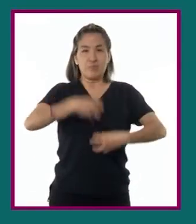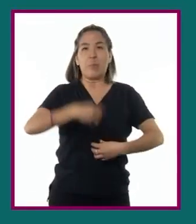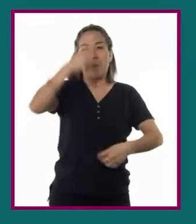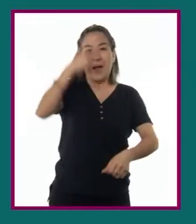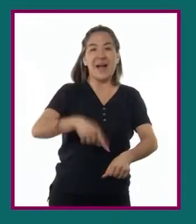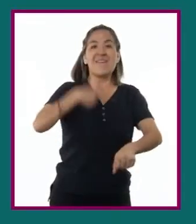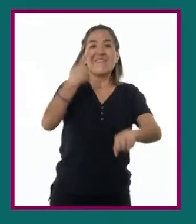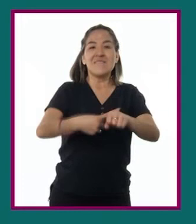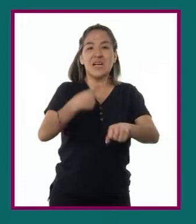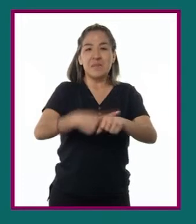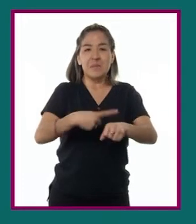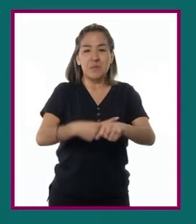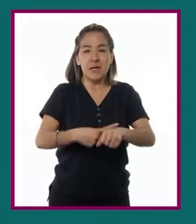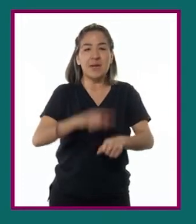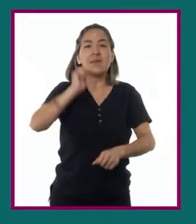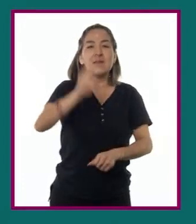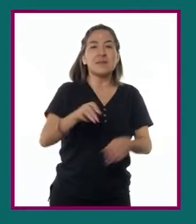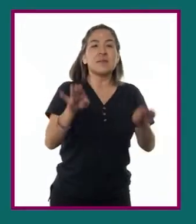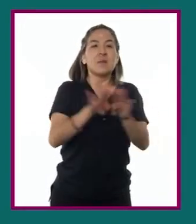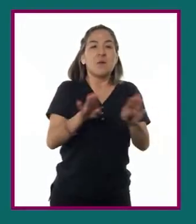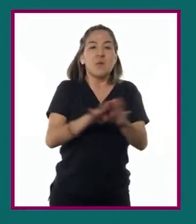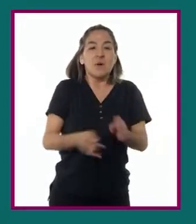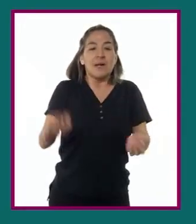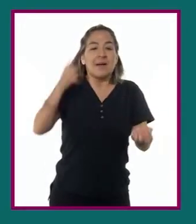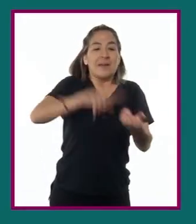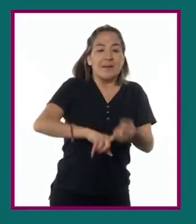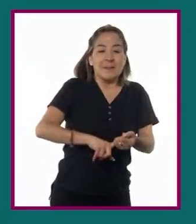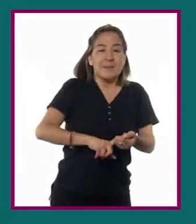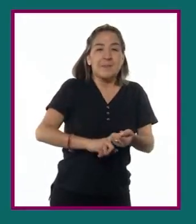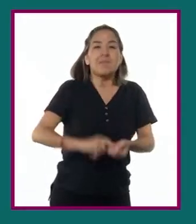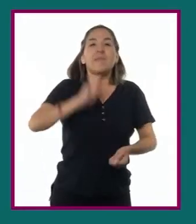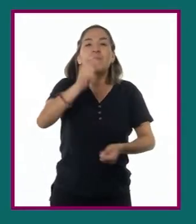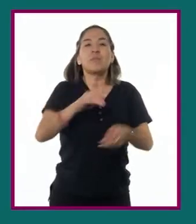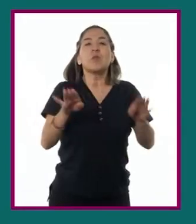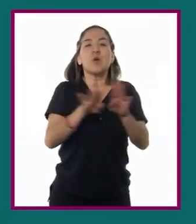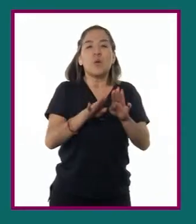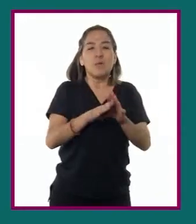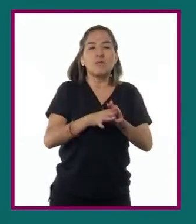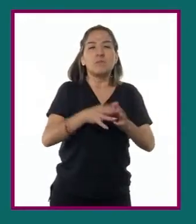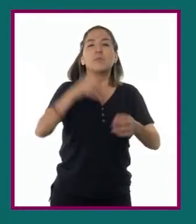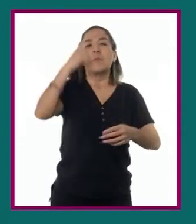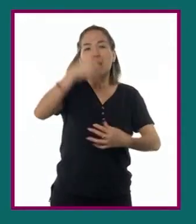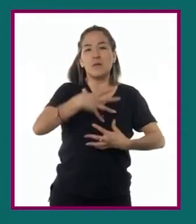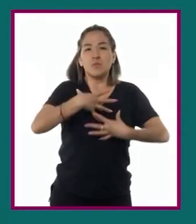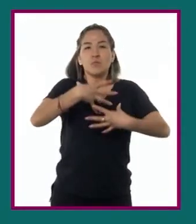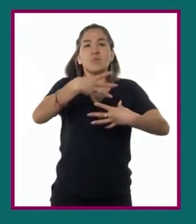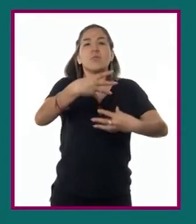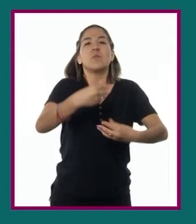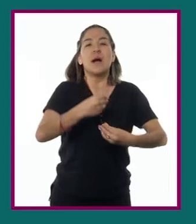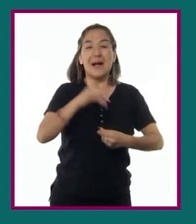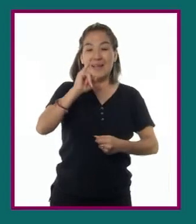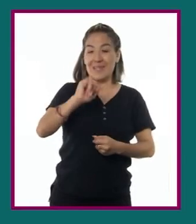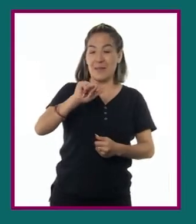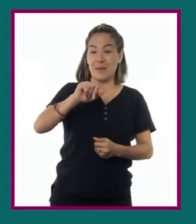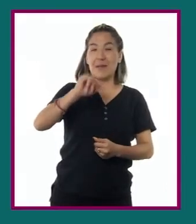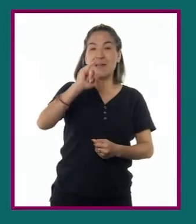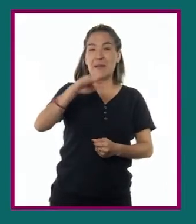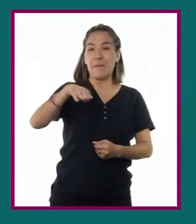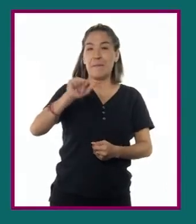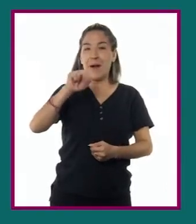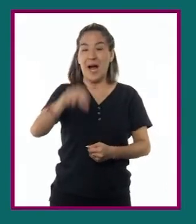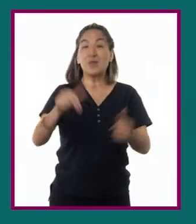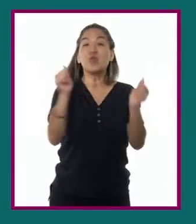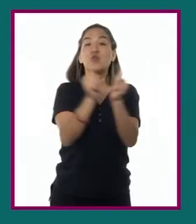el campo magnético y eléctrico del cuerpo humano y que aspira a curarlas mediante la aplicación de imanes y